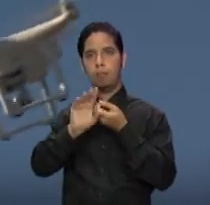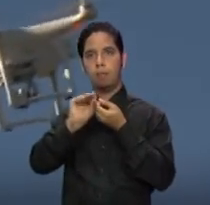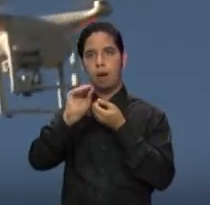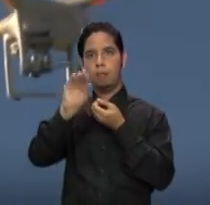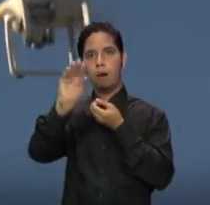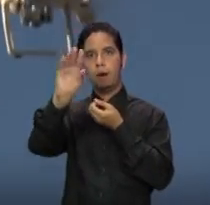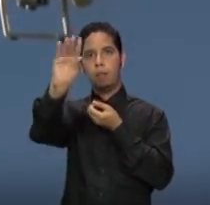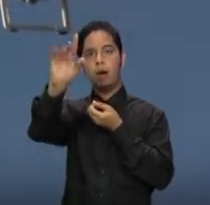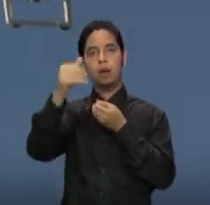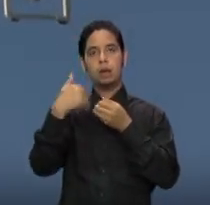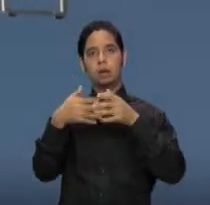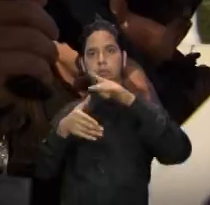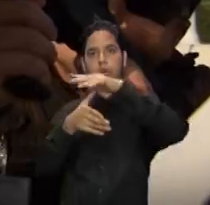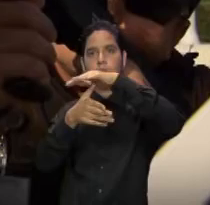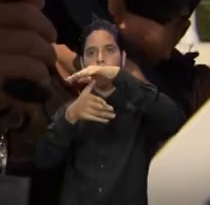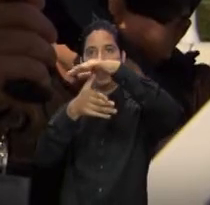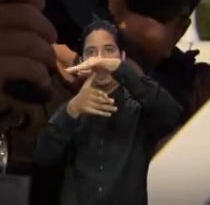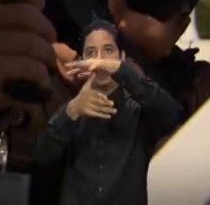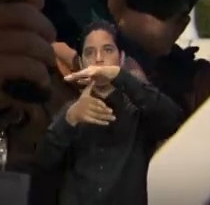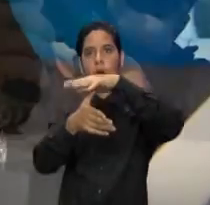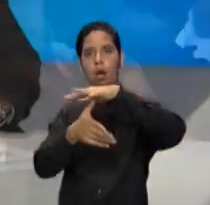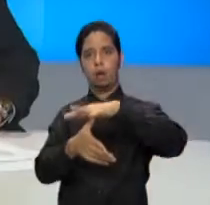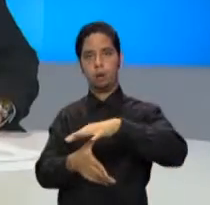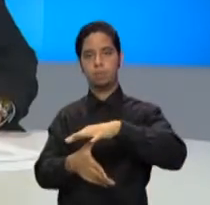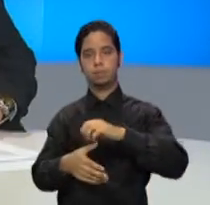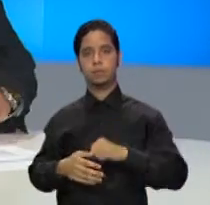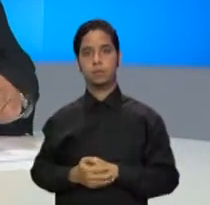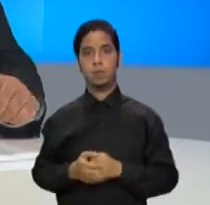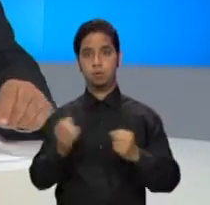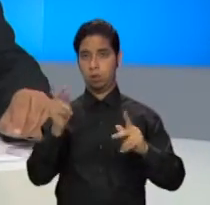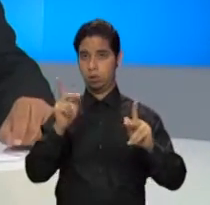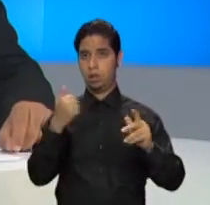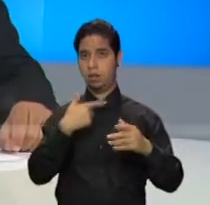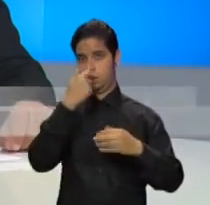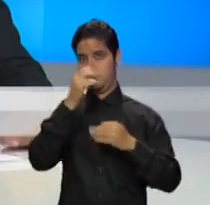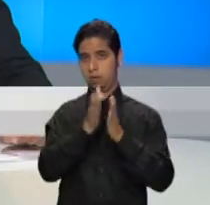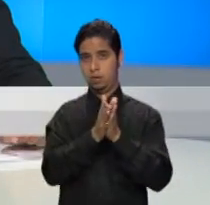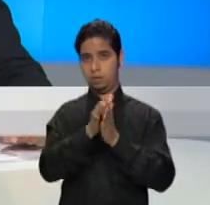están interesadas. Para ver estas y